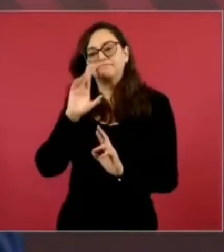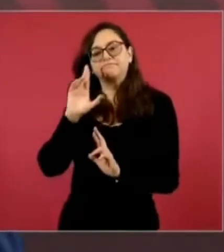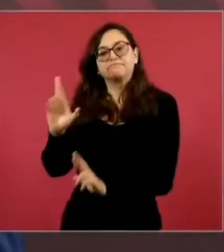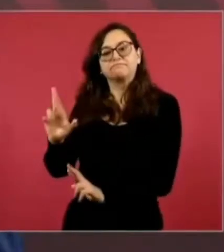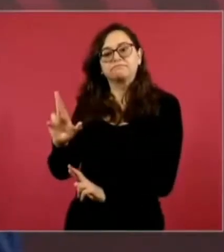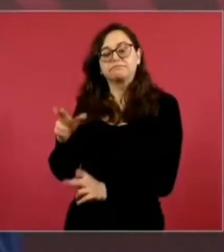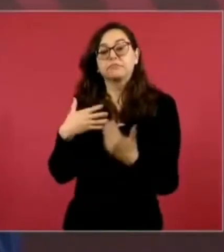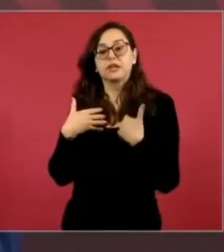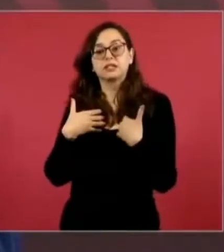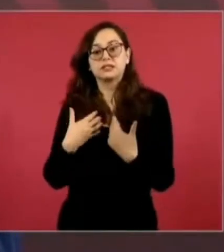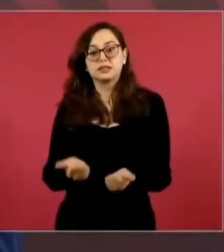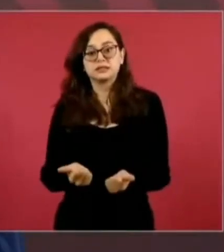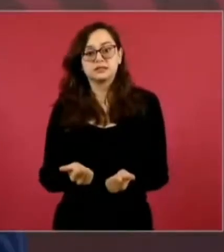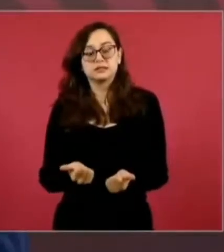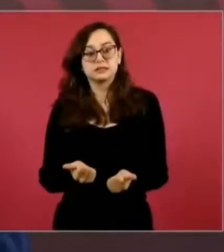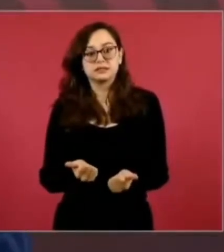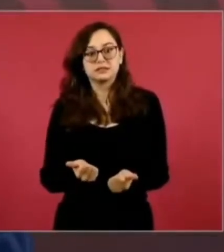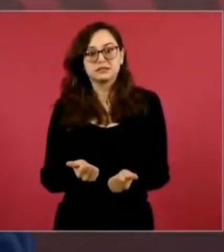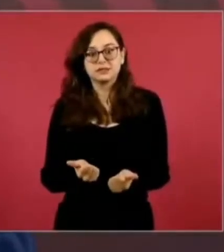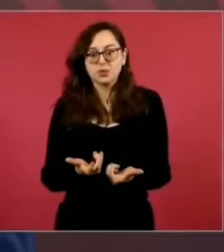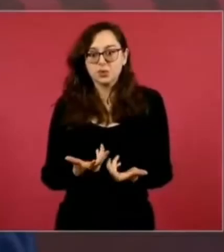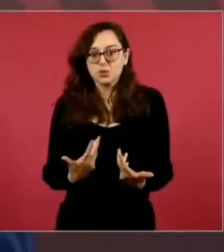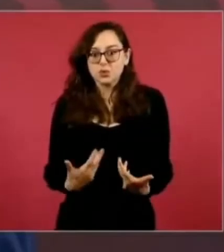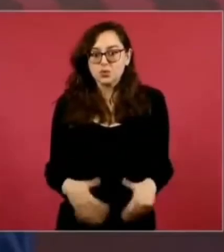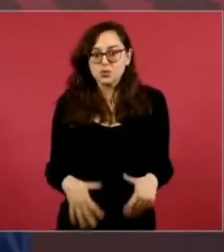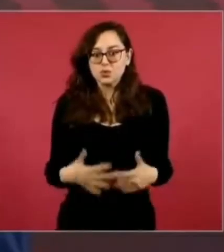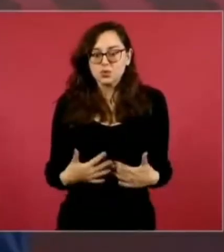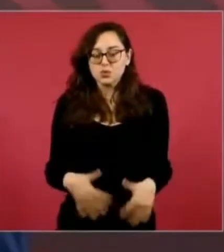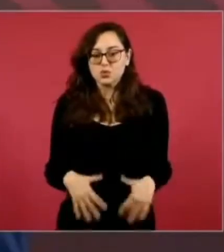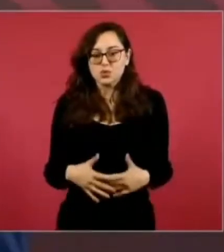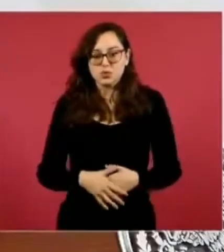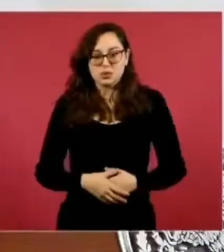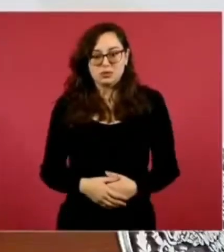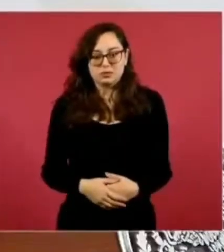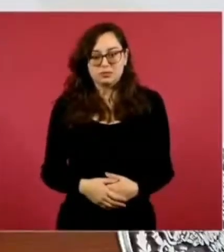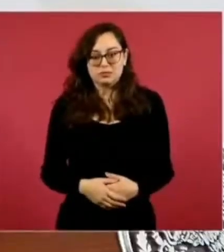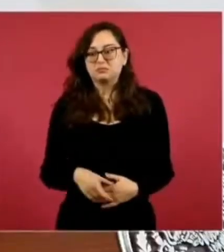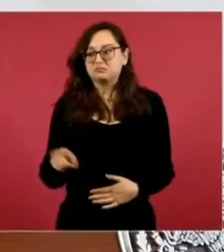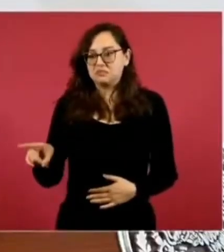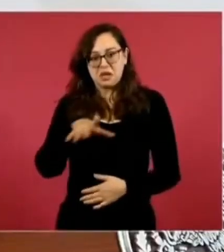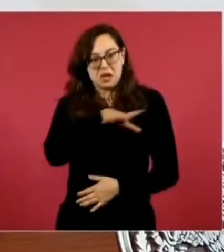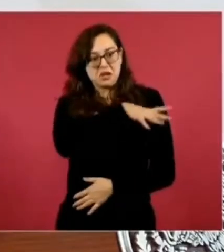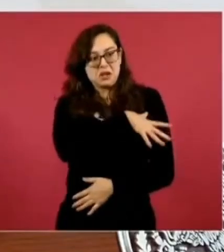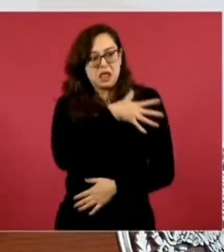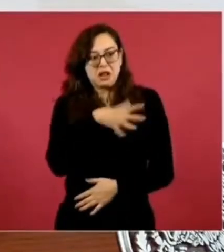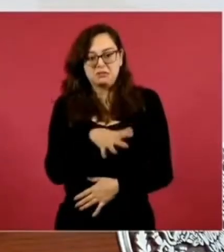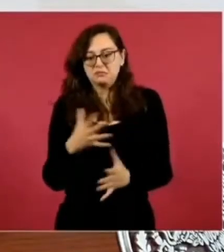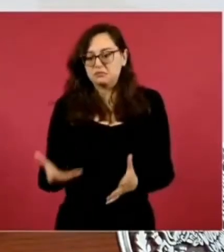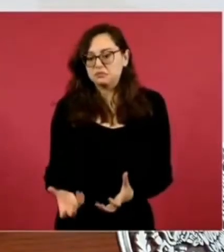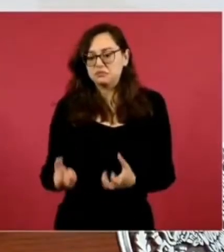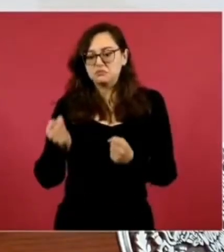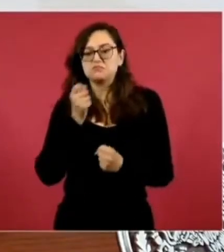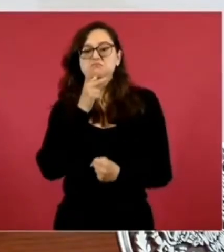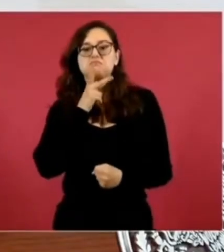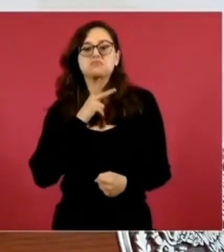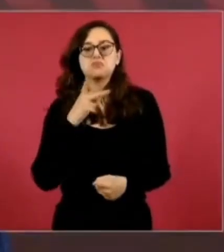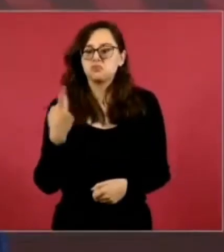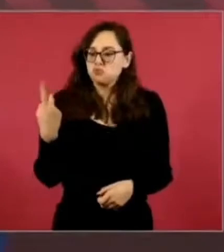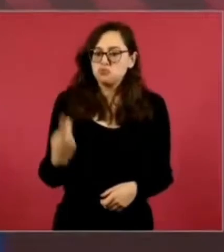y respetó la decisión patriótica del general de expropiar el